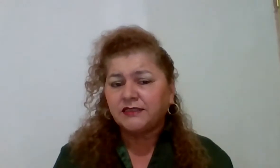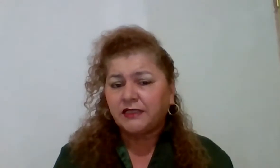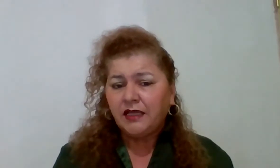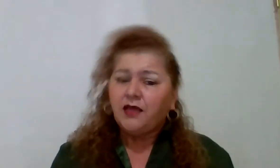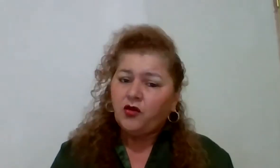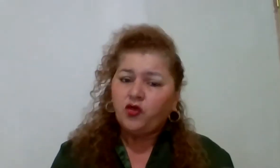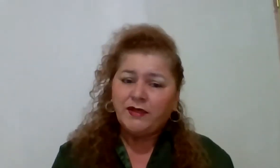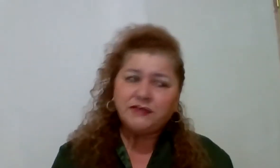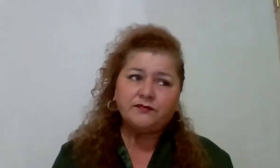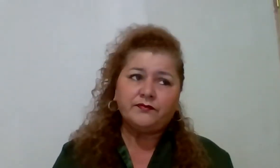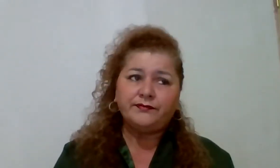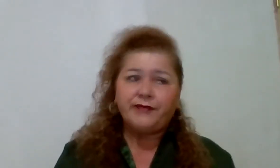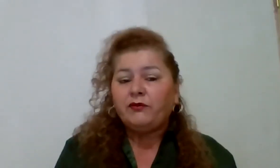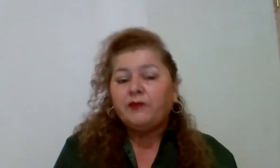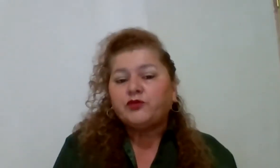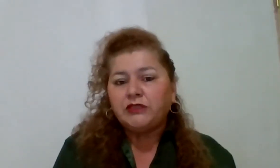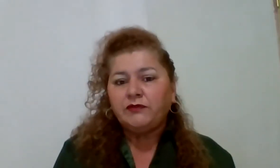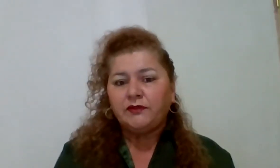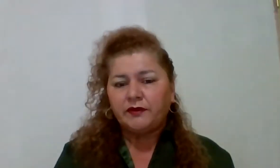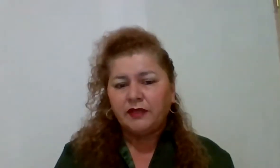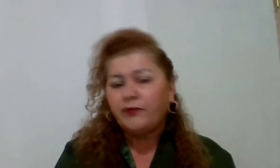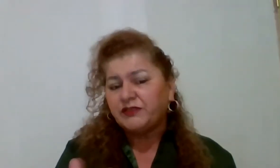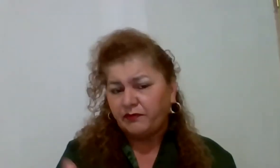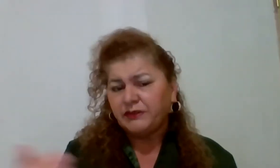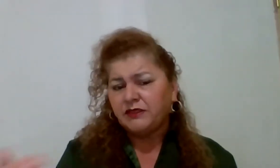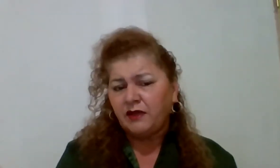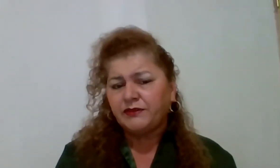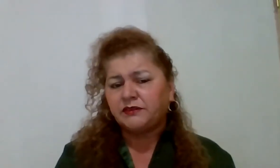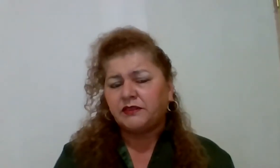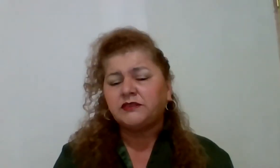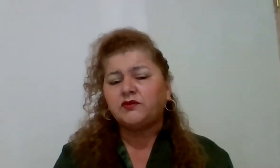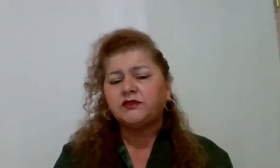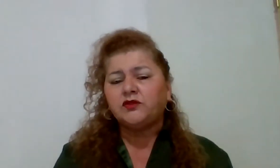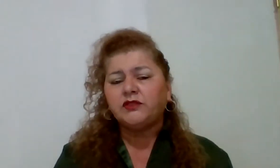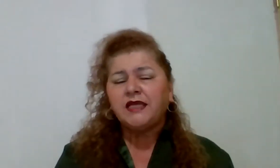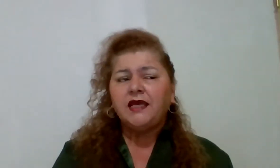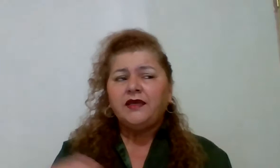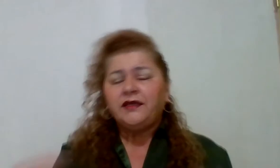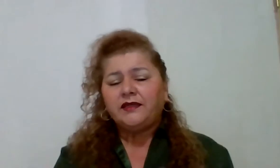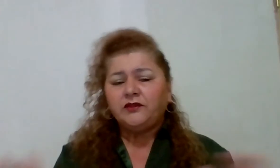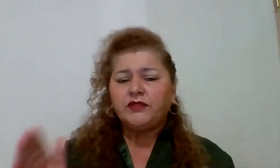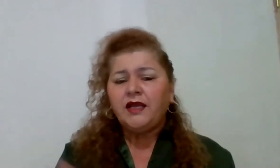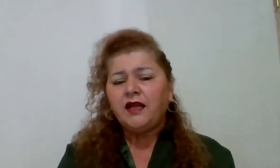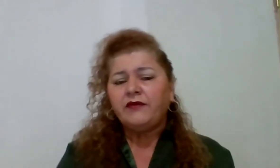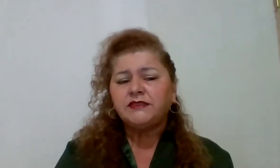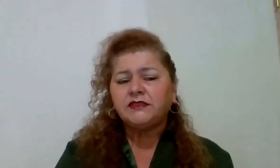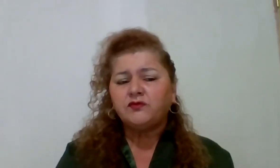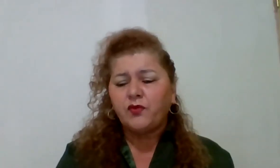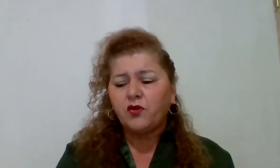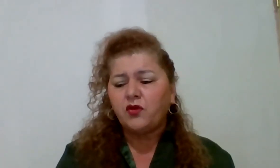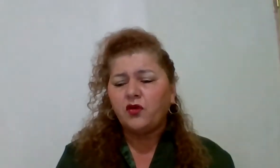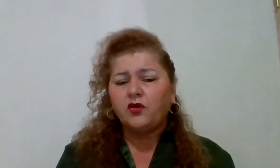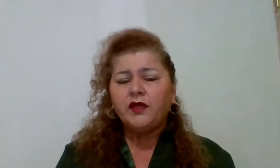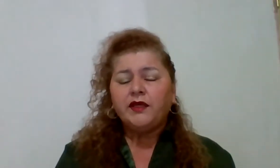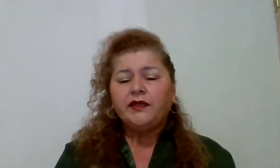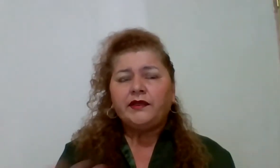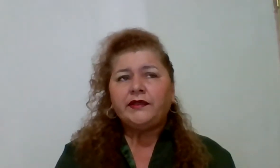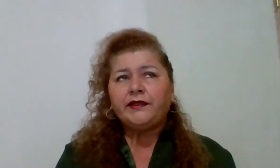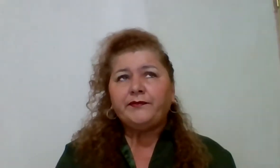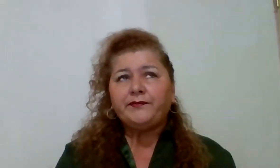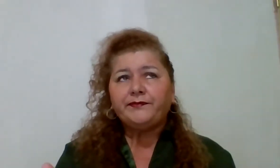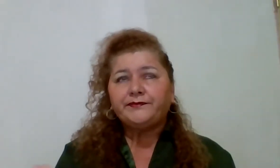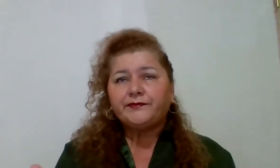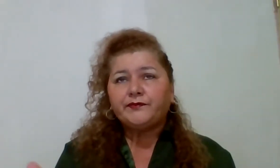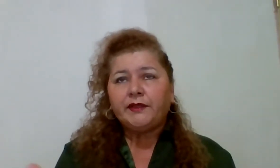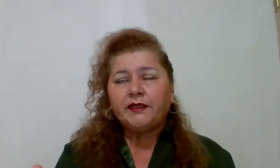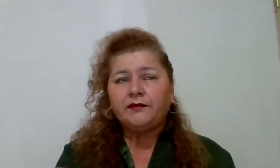tenga que ser lo más estable posible, ¿verdad? Porque siempre se van a presentar situaciones que nos dejan a veces un poco